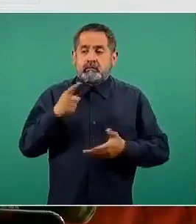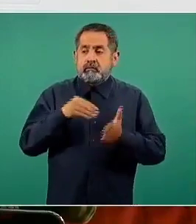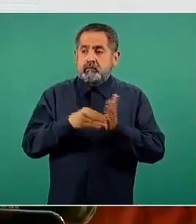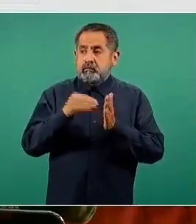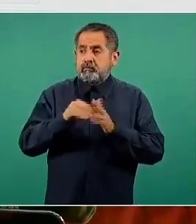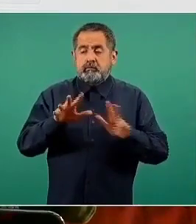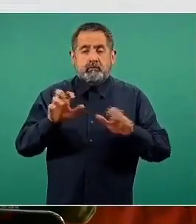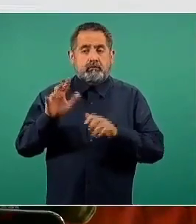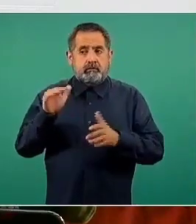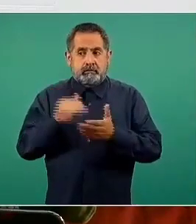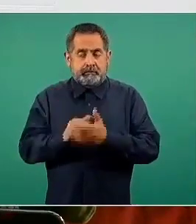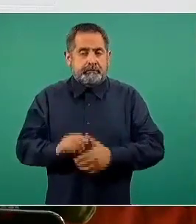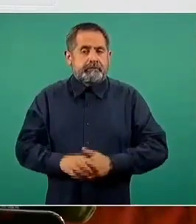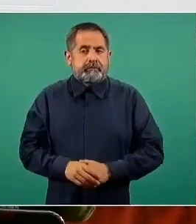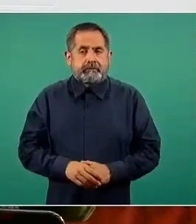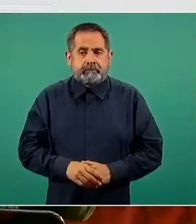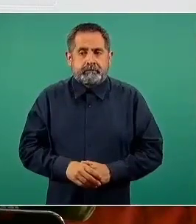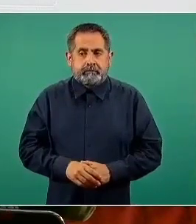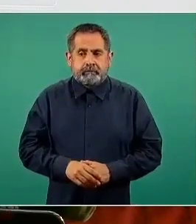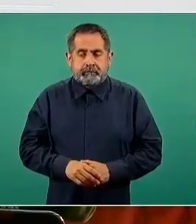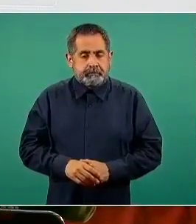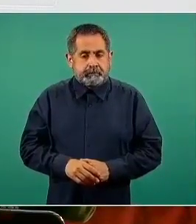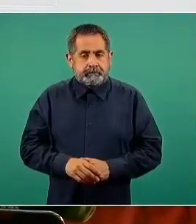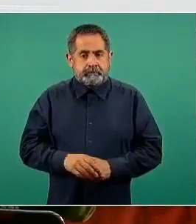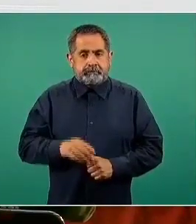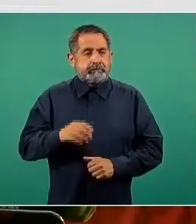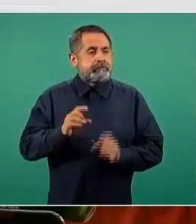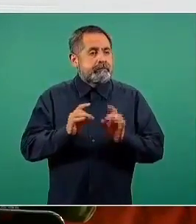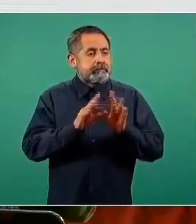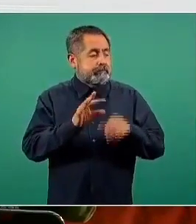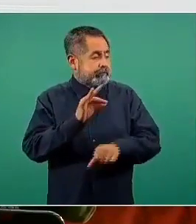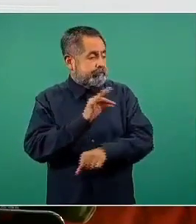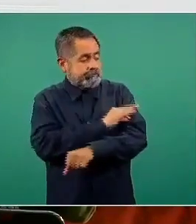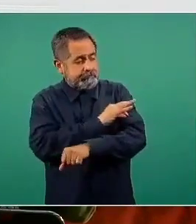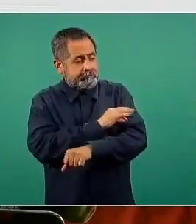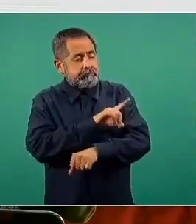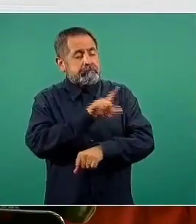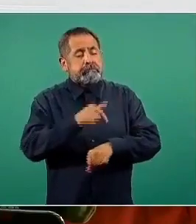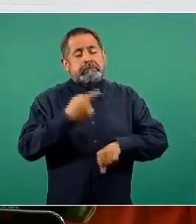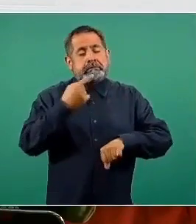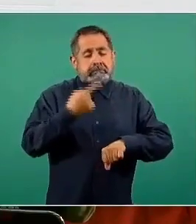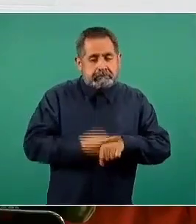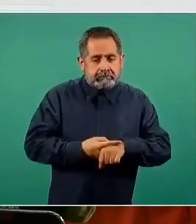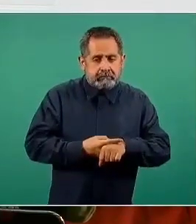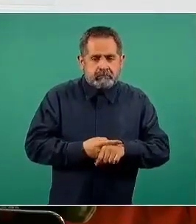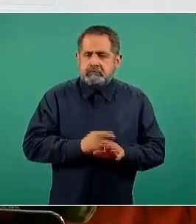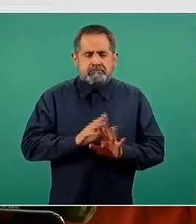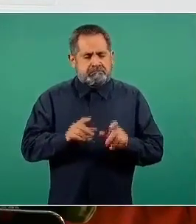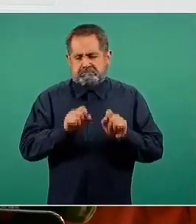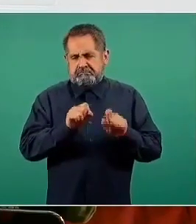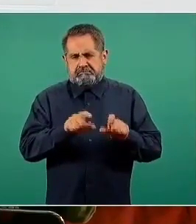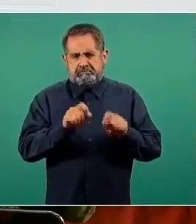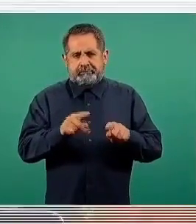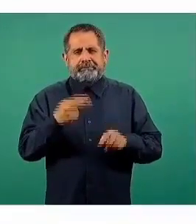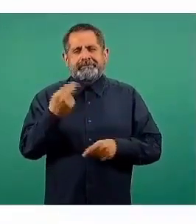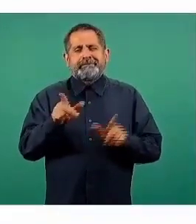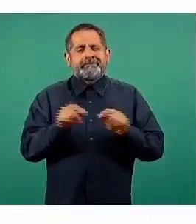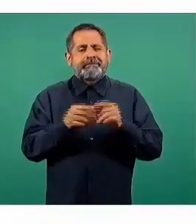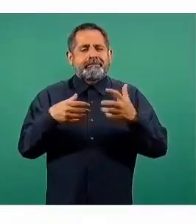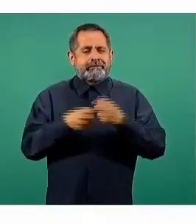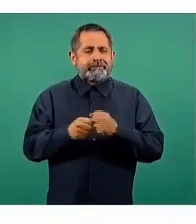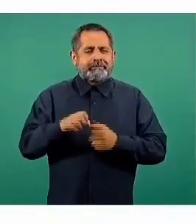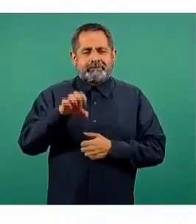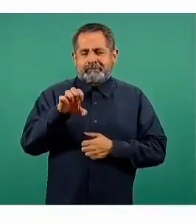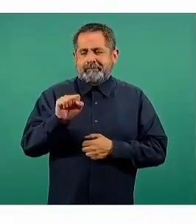1.857.000. La siguiente. No han cambiado los ESAVIs, lo cual es muy alentador. ESAVI quiere decir evento supuestamente atribuible a vacunación e